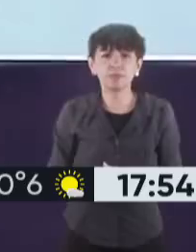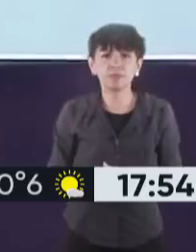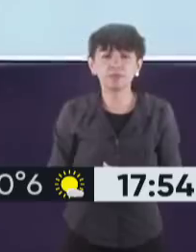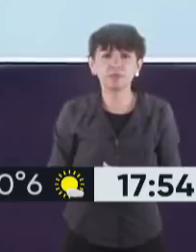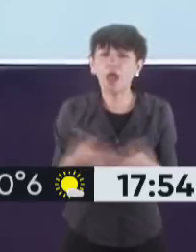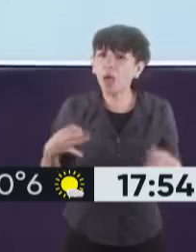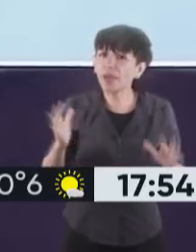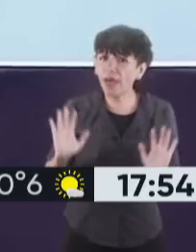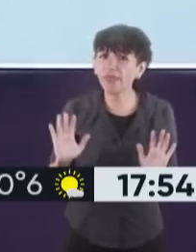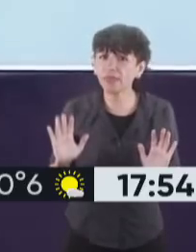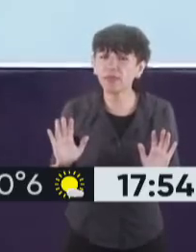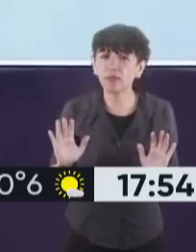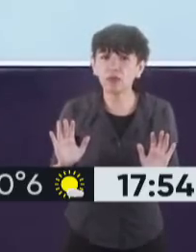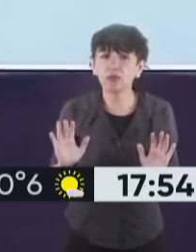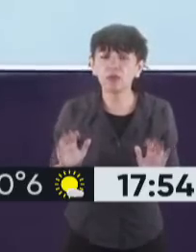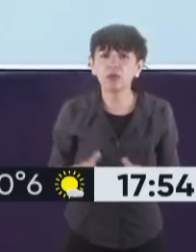Y la verdad es que